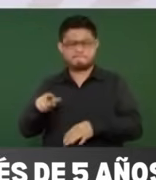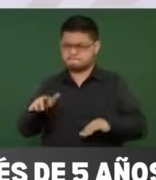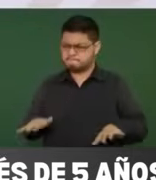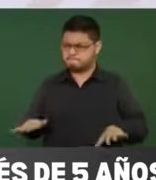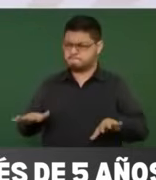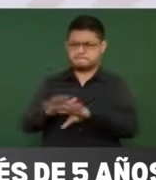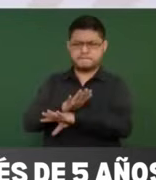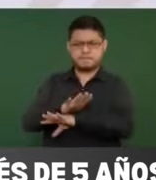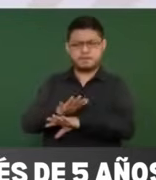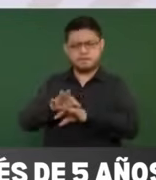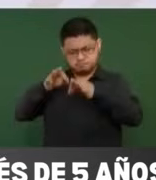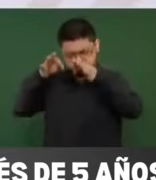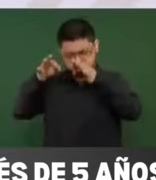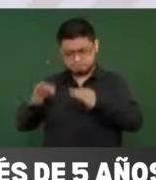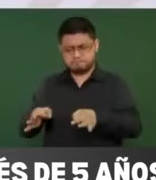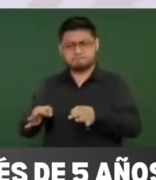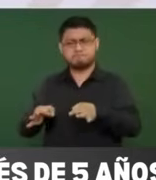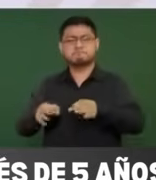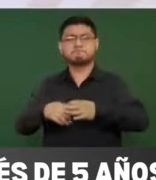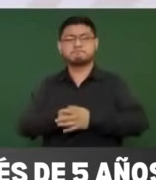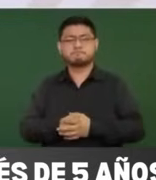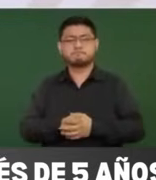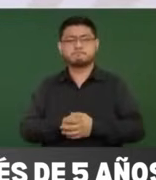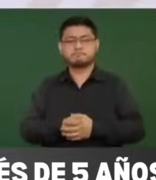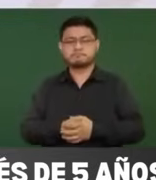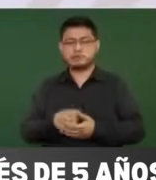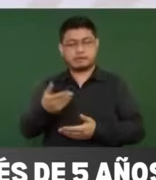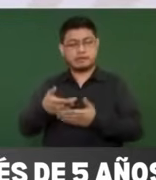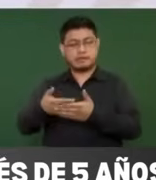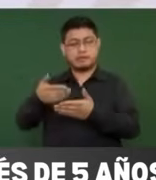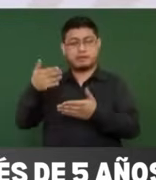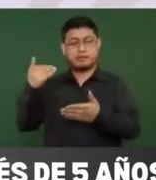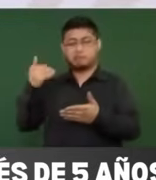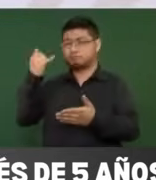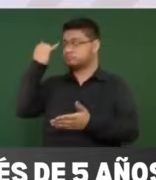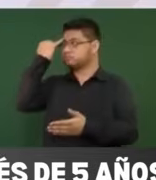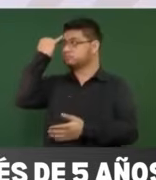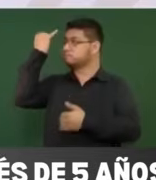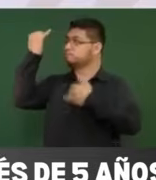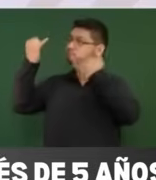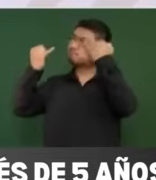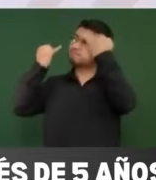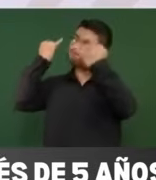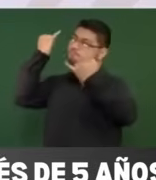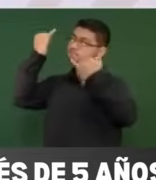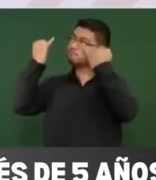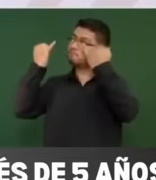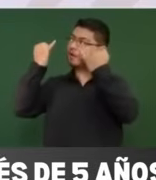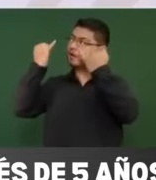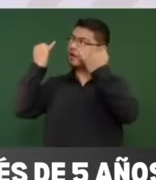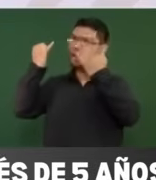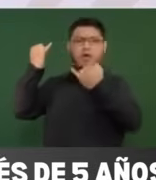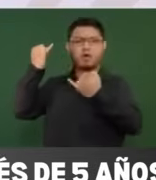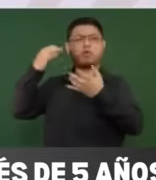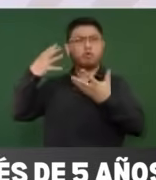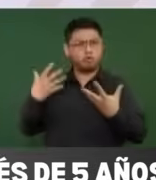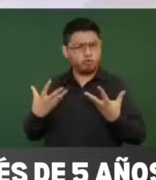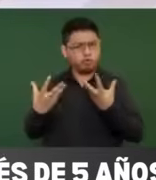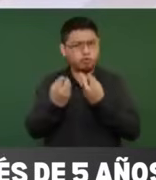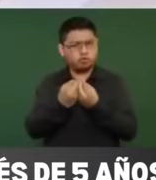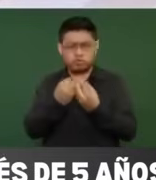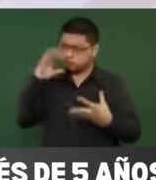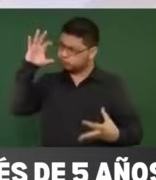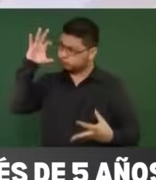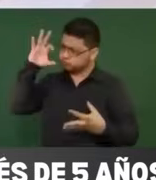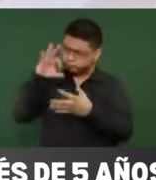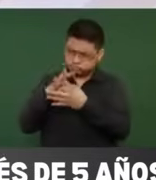en una realidad nuestro sueño. Entre todos y desde abajo hemos logrado